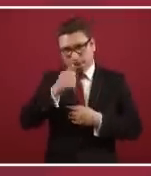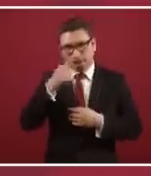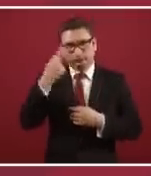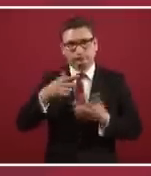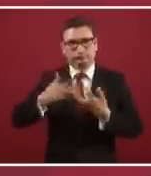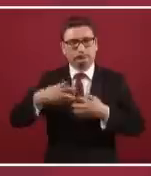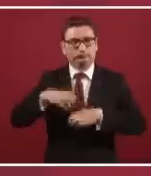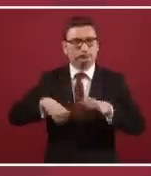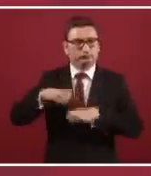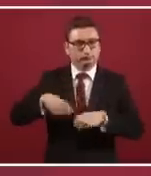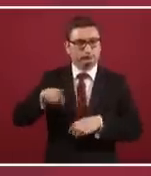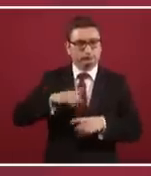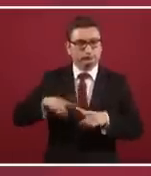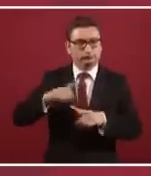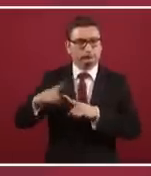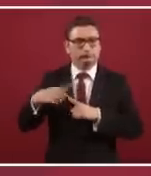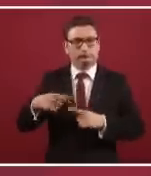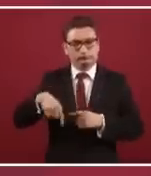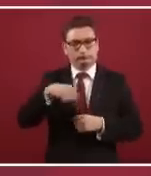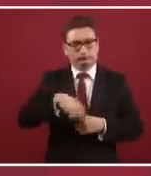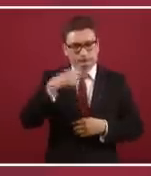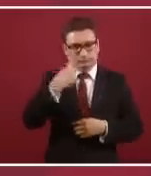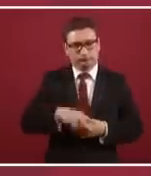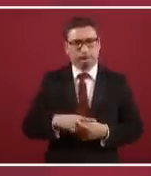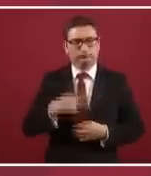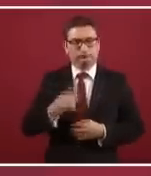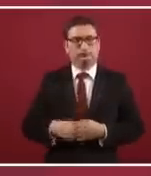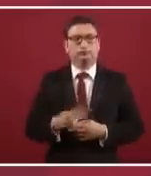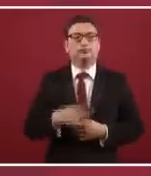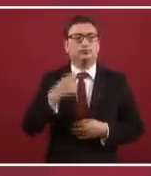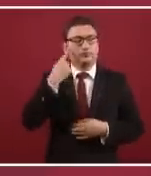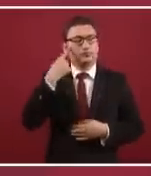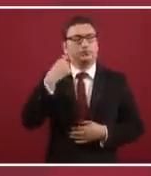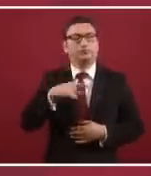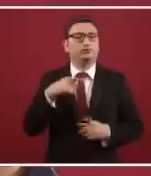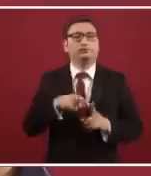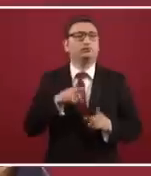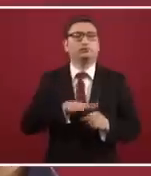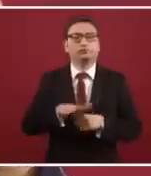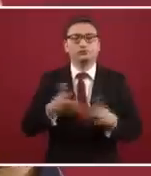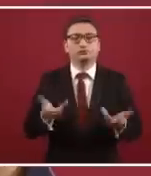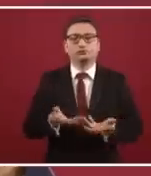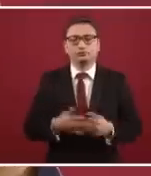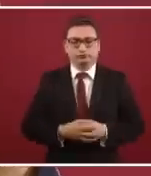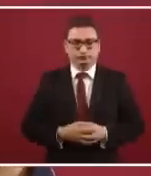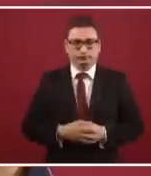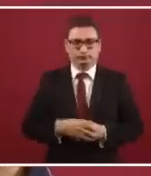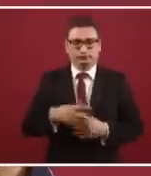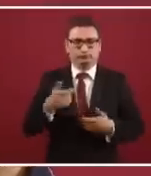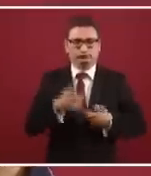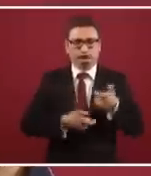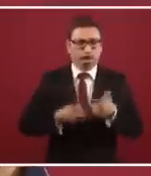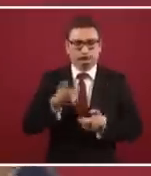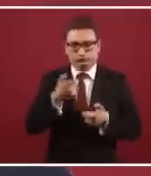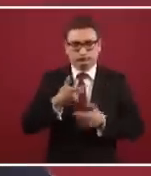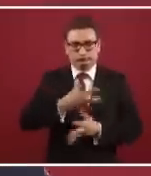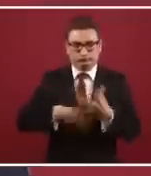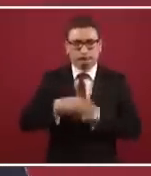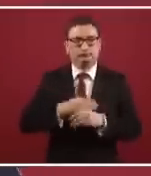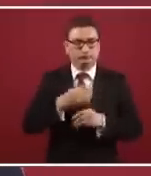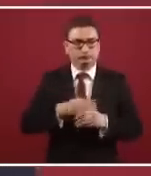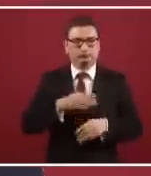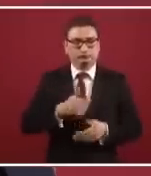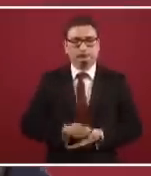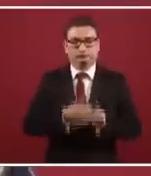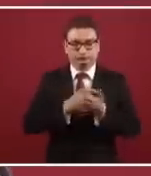privada de México para dar facilidades de inversión. Y el punto